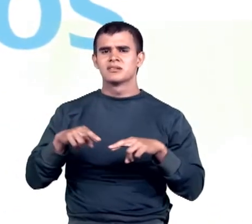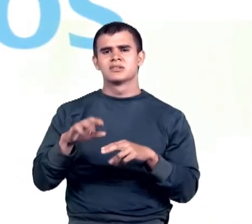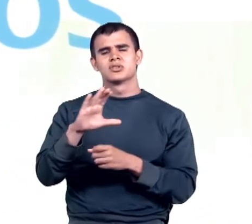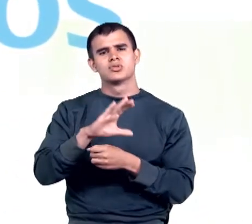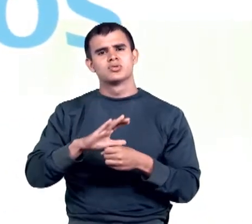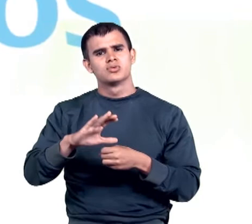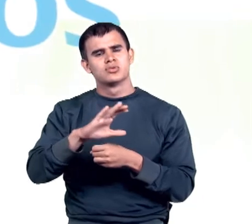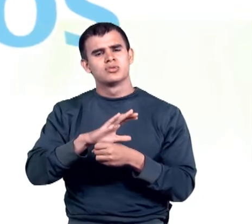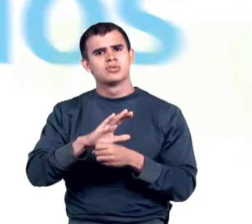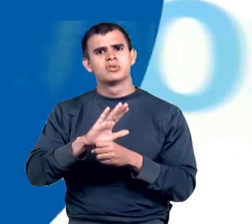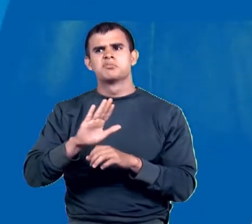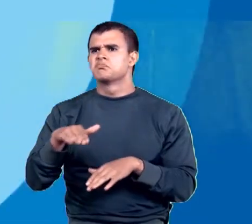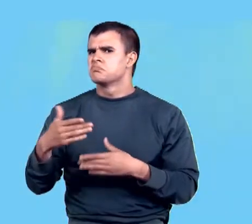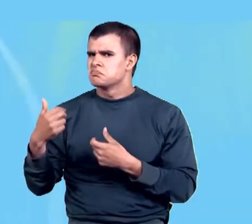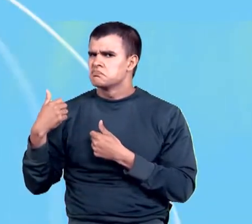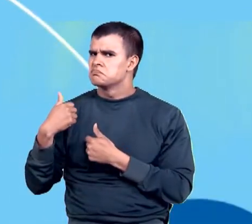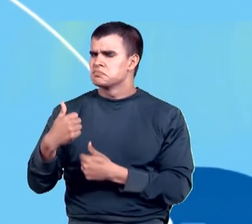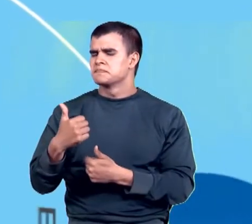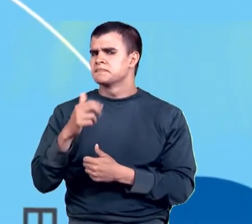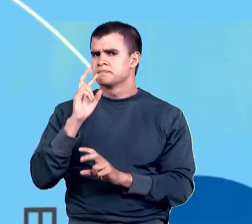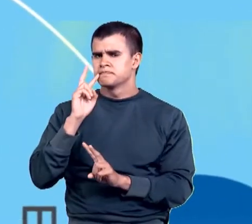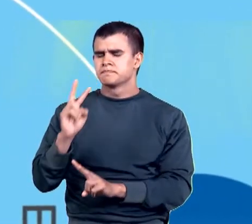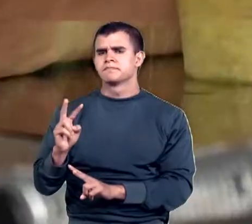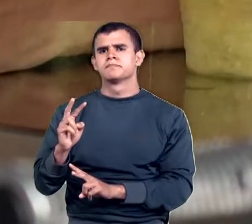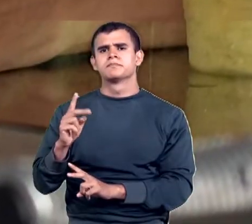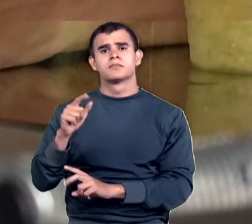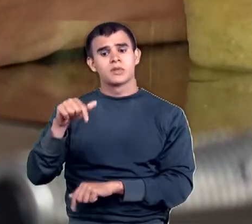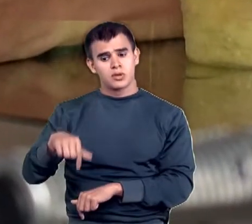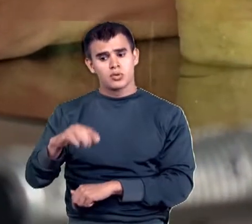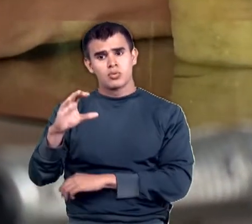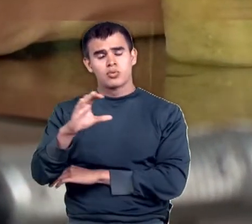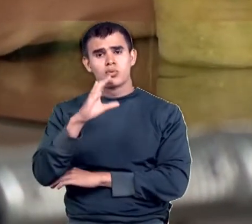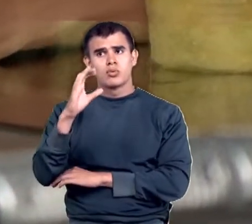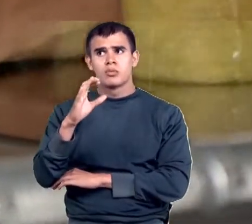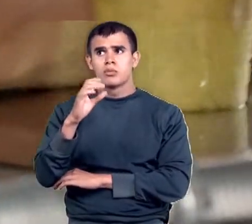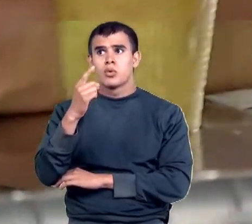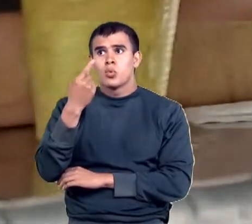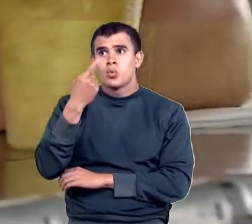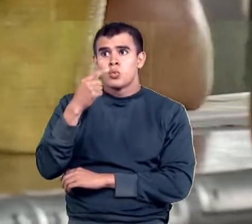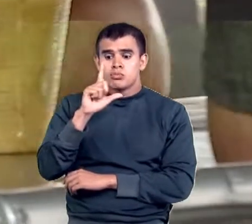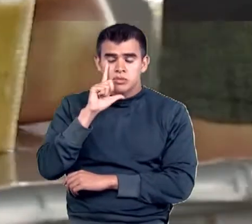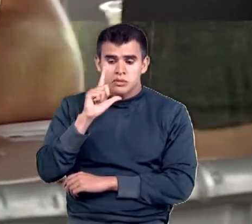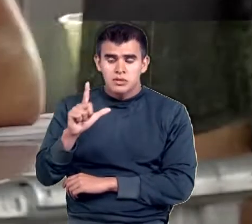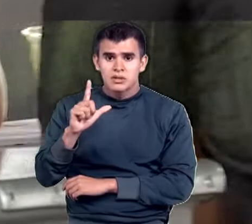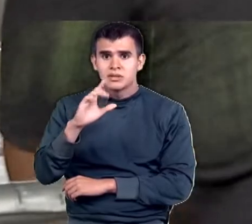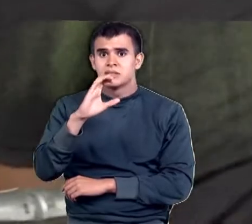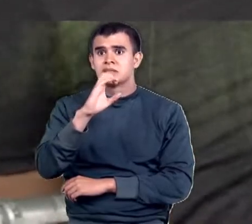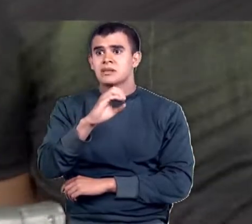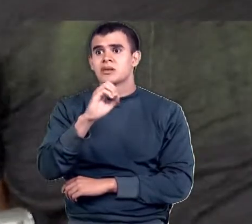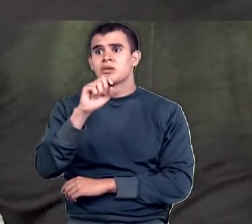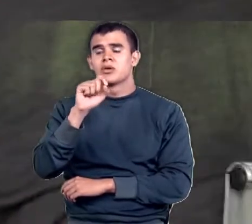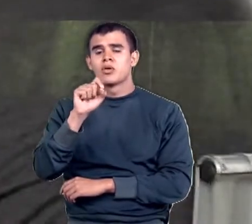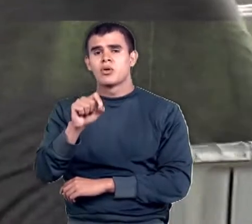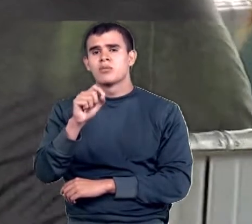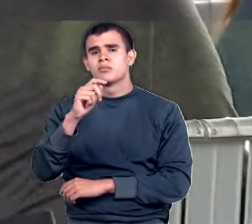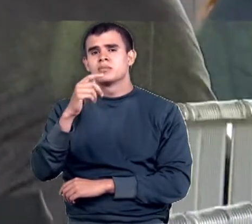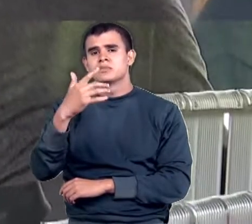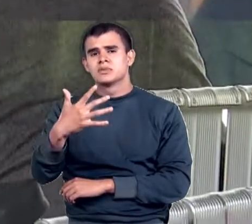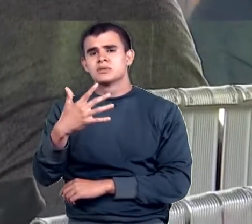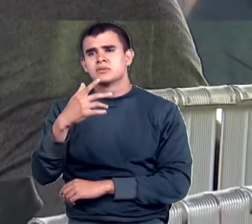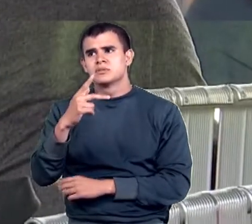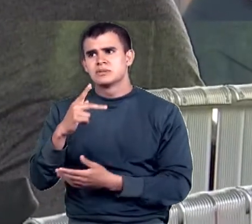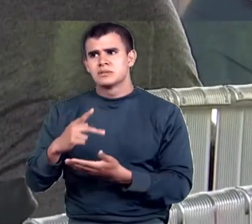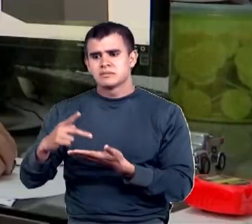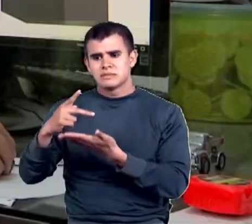Red Colombiana de Ciudades Cómo Vamos, en este año reveló que un colombiano genera diario 0,90 kilos de residuos